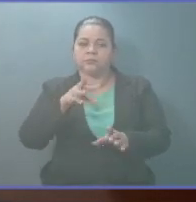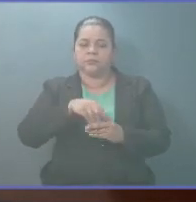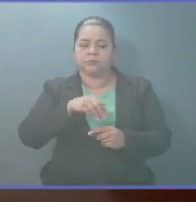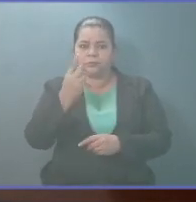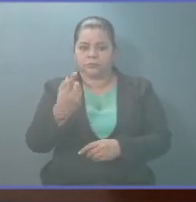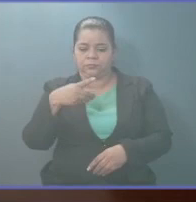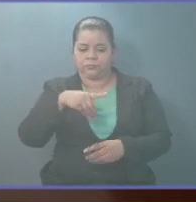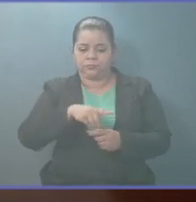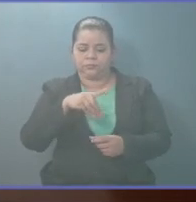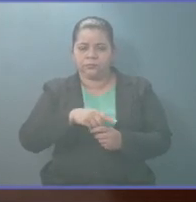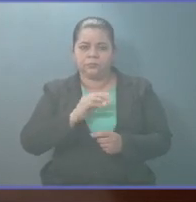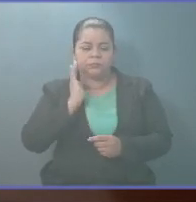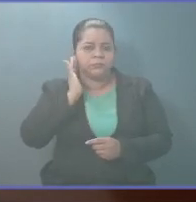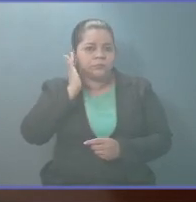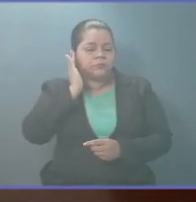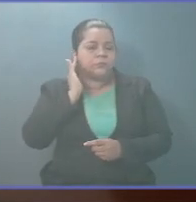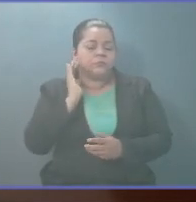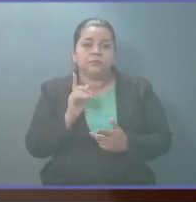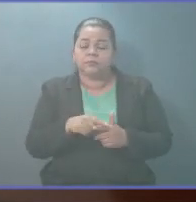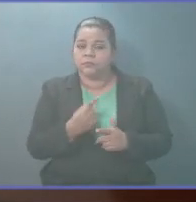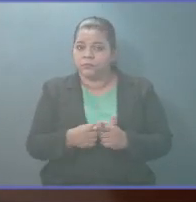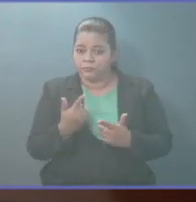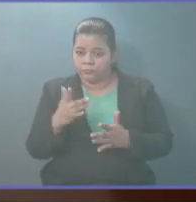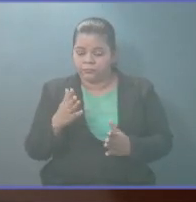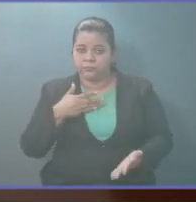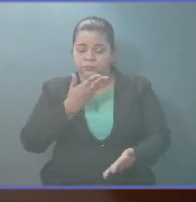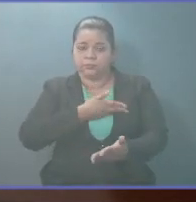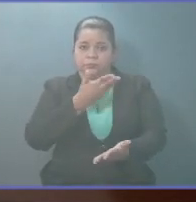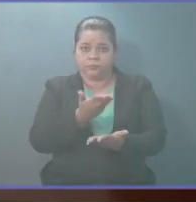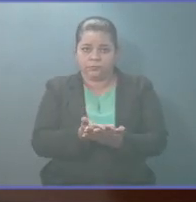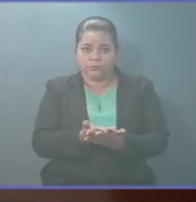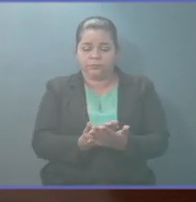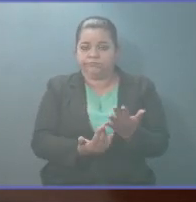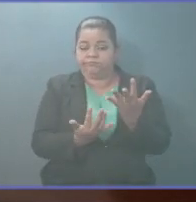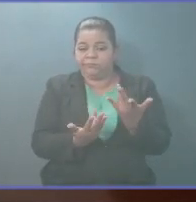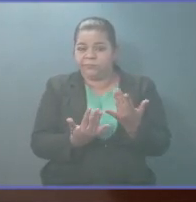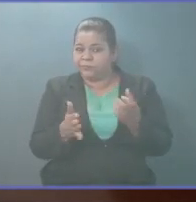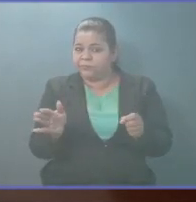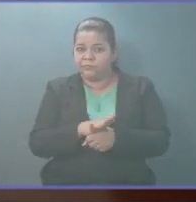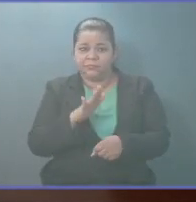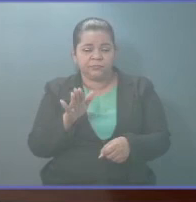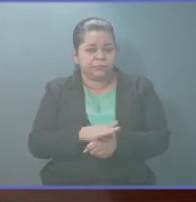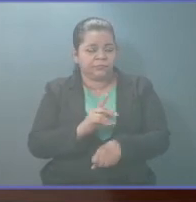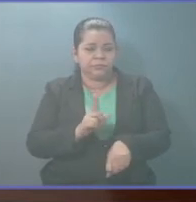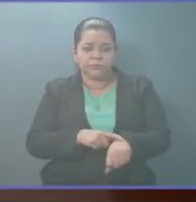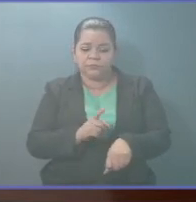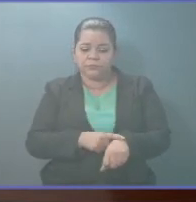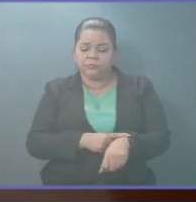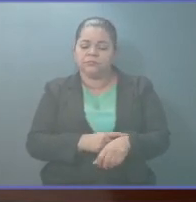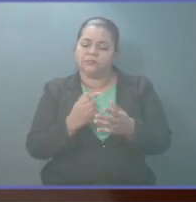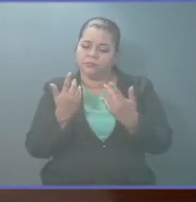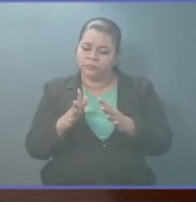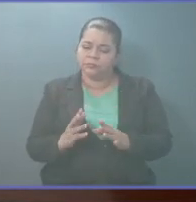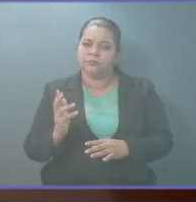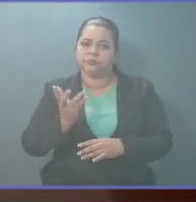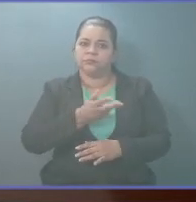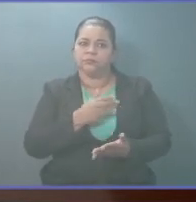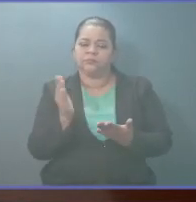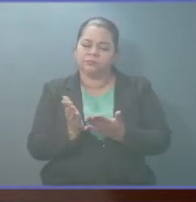y obviamente los recursos para cumplir, por ejemplo, con una pensión universal como lo está planteando esta ley, lo cual por supuesto